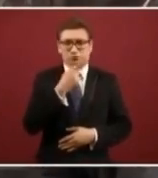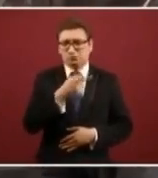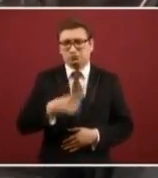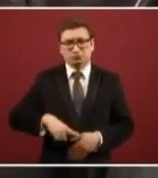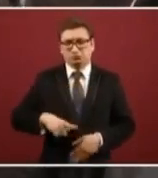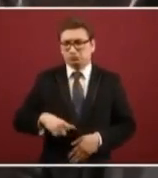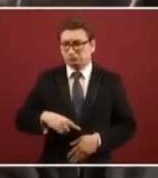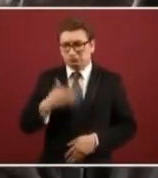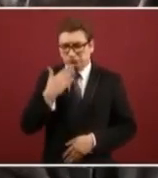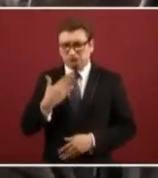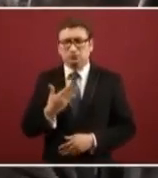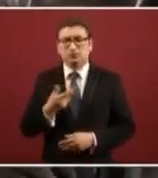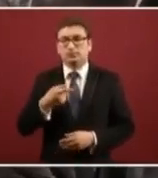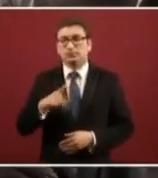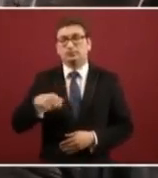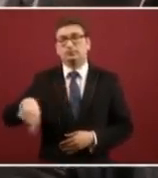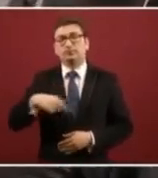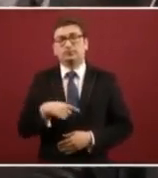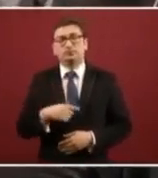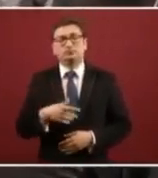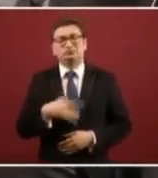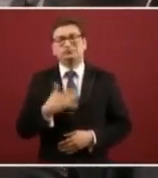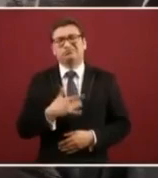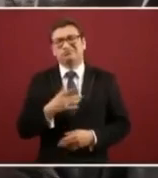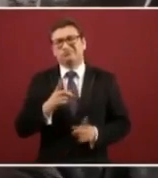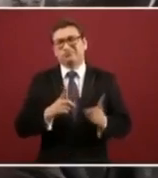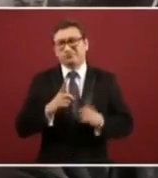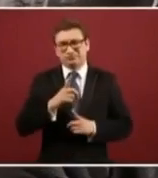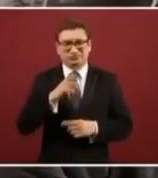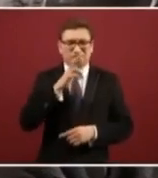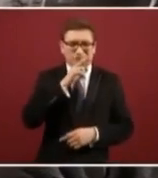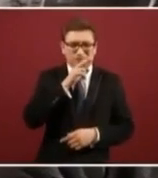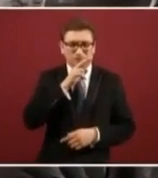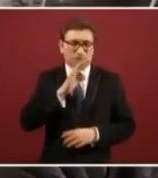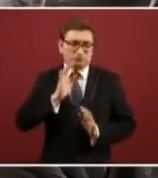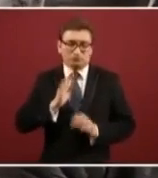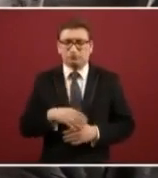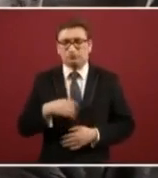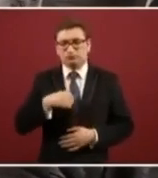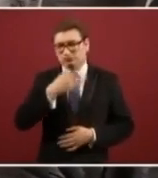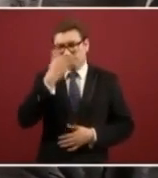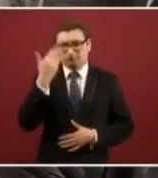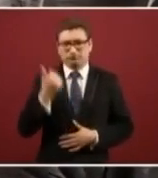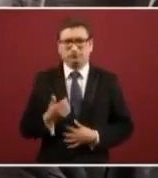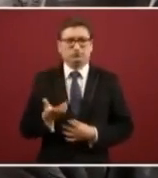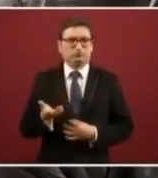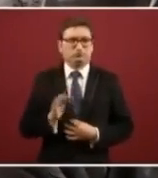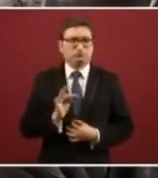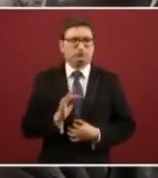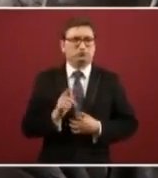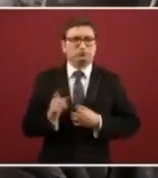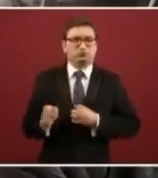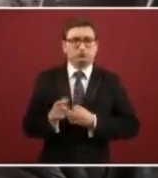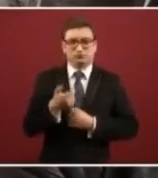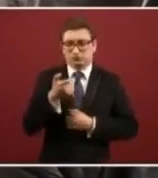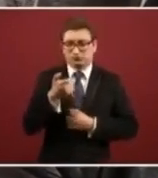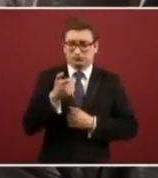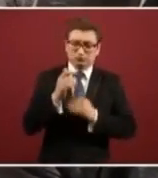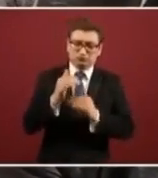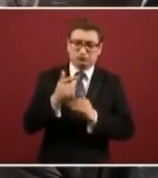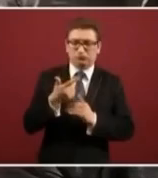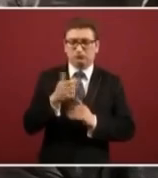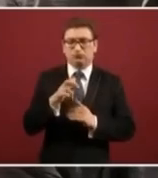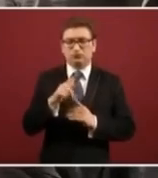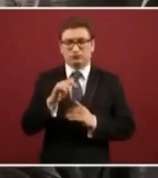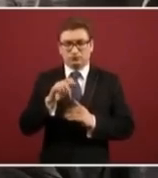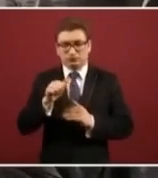ofreciendo el gobierno. Sin embargo, hay una inquietud. No sé si lo más correcto sea llamarle precios de garantía